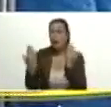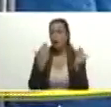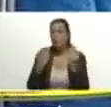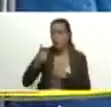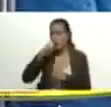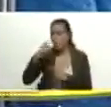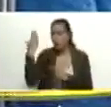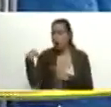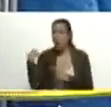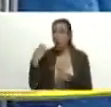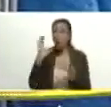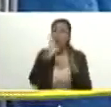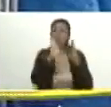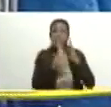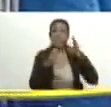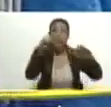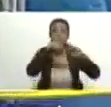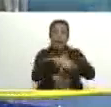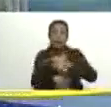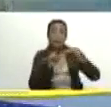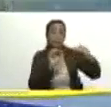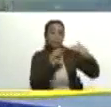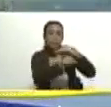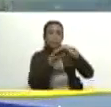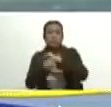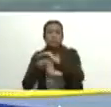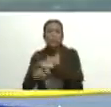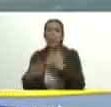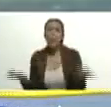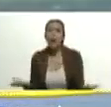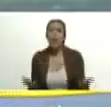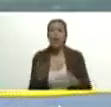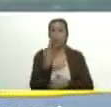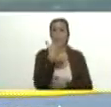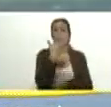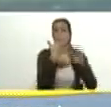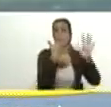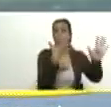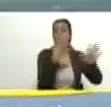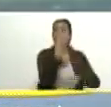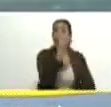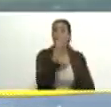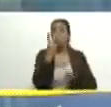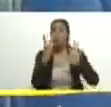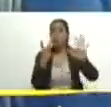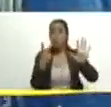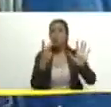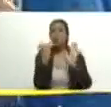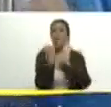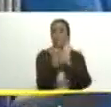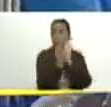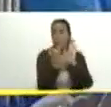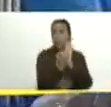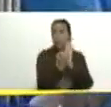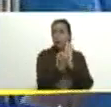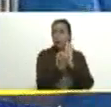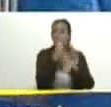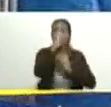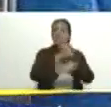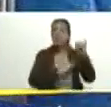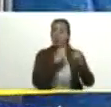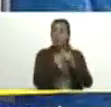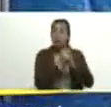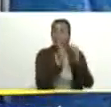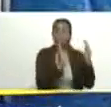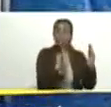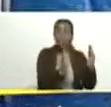¿Cuántas clasificaron para ser revisadas? Clasificaron 48 muestras a la fase internacional.